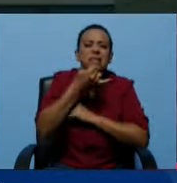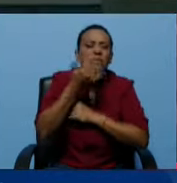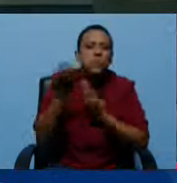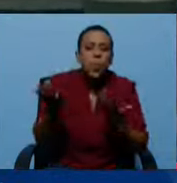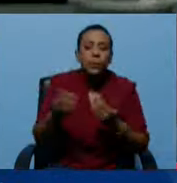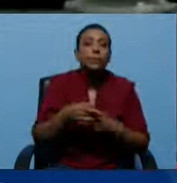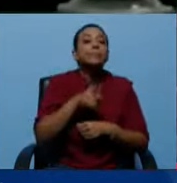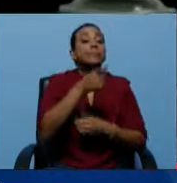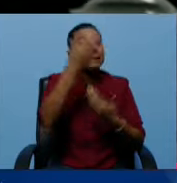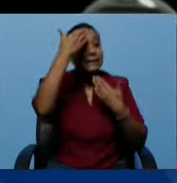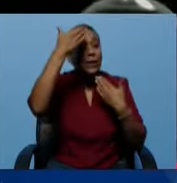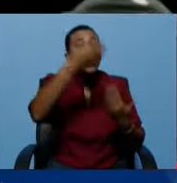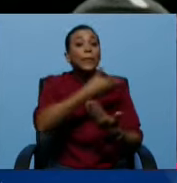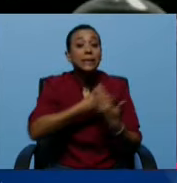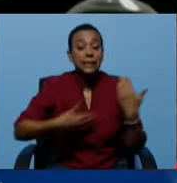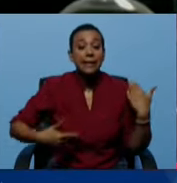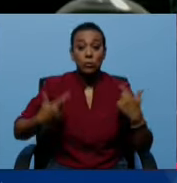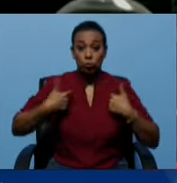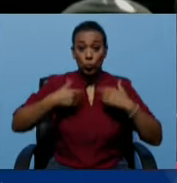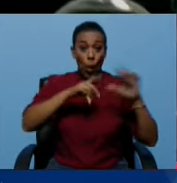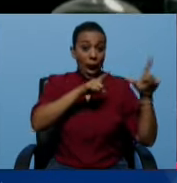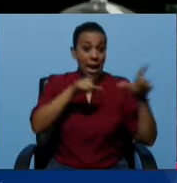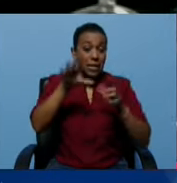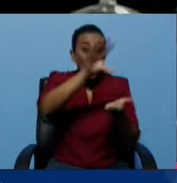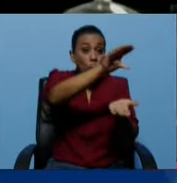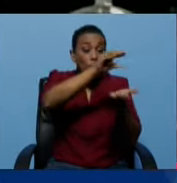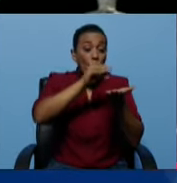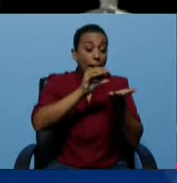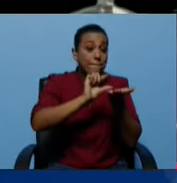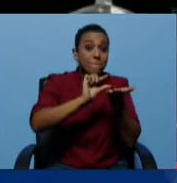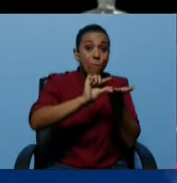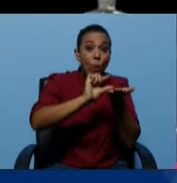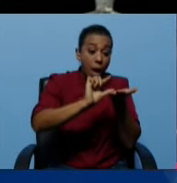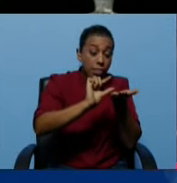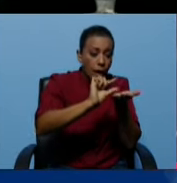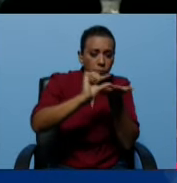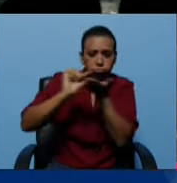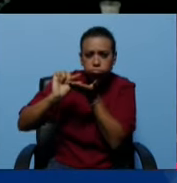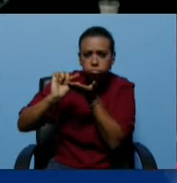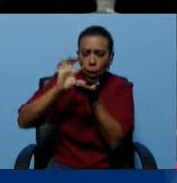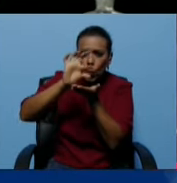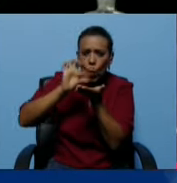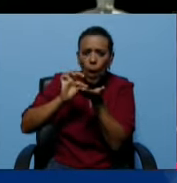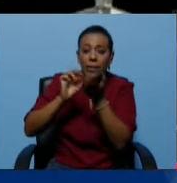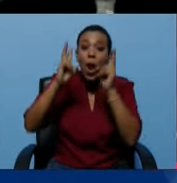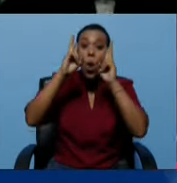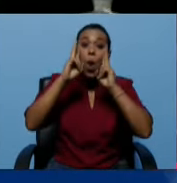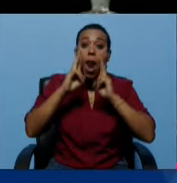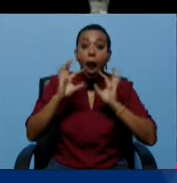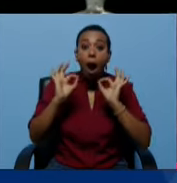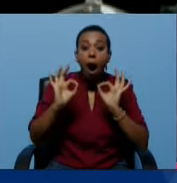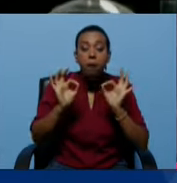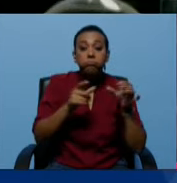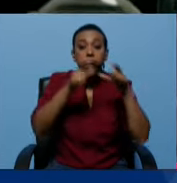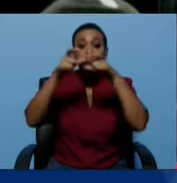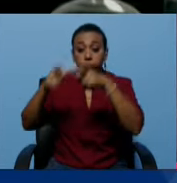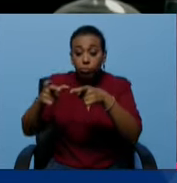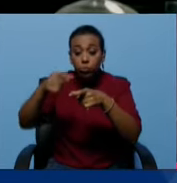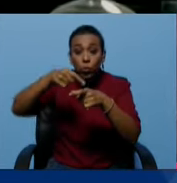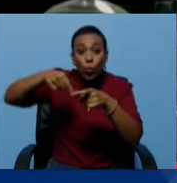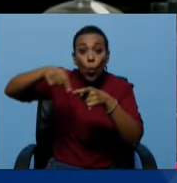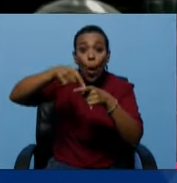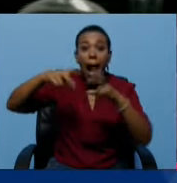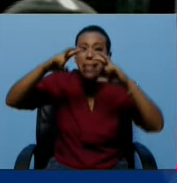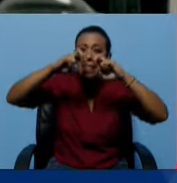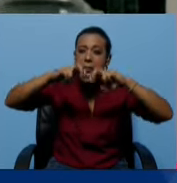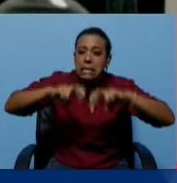Carlos. Saludos, presidente. Una vez recibidas las muestras de los laboratorios de extracto y purificación, son